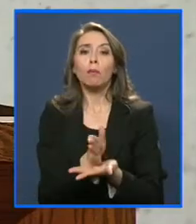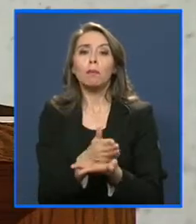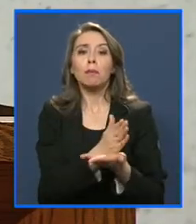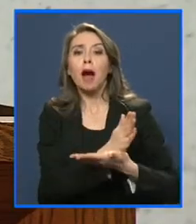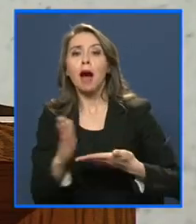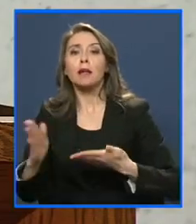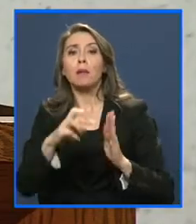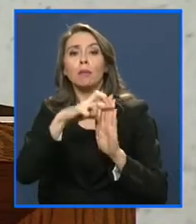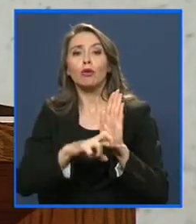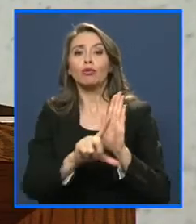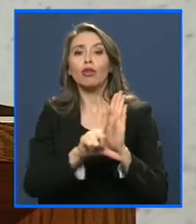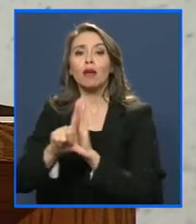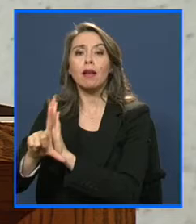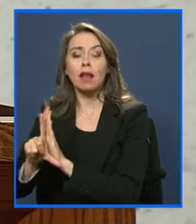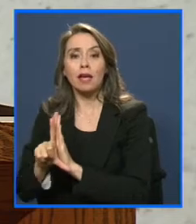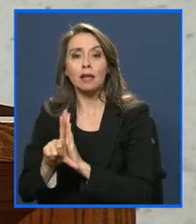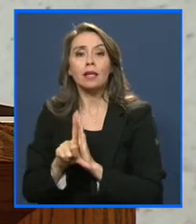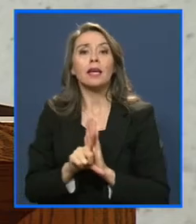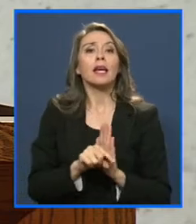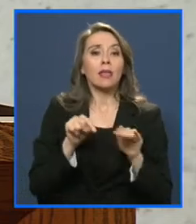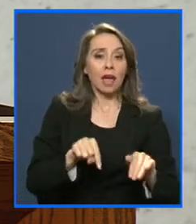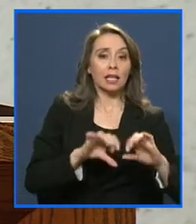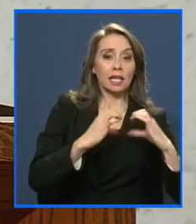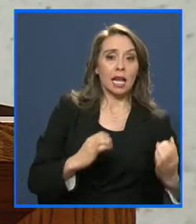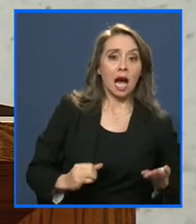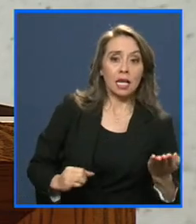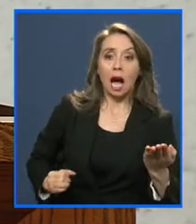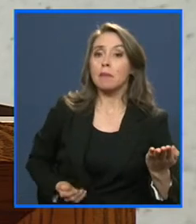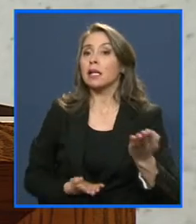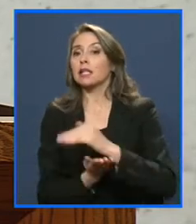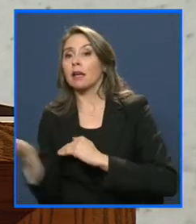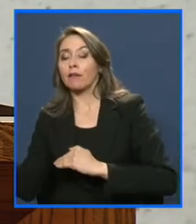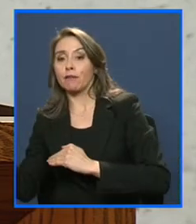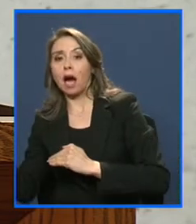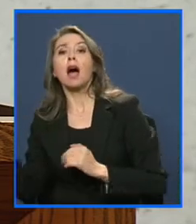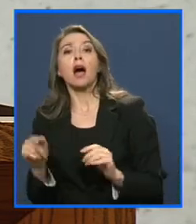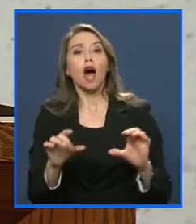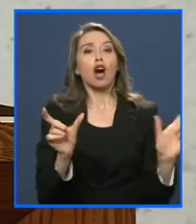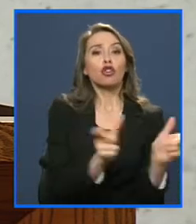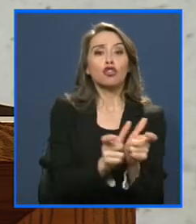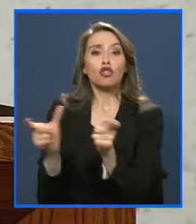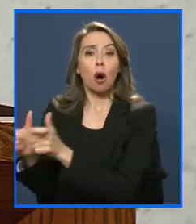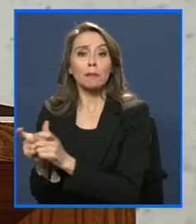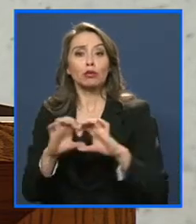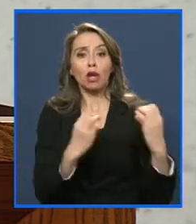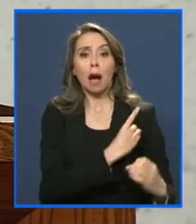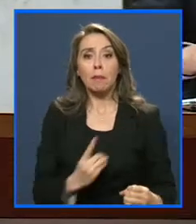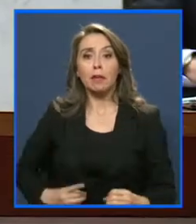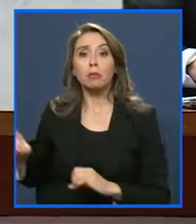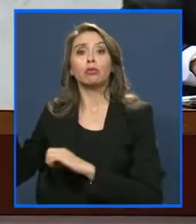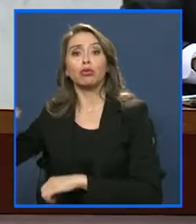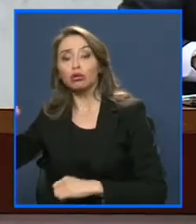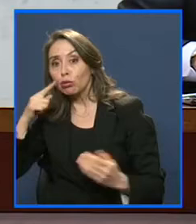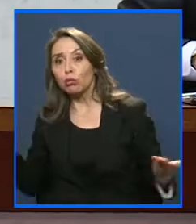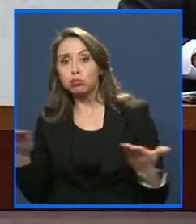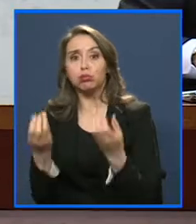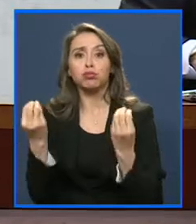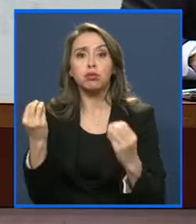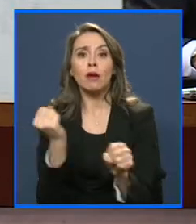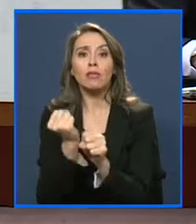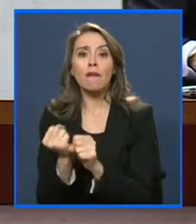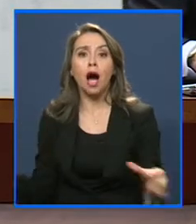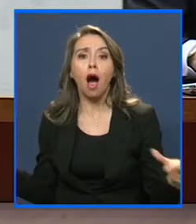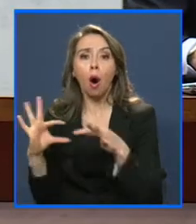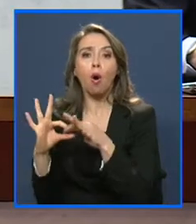de ida y vuelta comisiones de ambas cámaras están mostrando lo fecundo y expedito que puede resultar el trabajo mancomunado y en ello